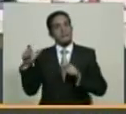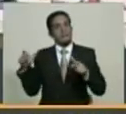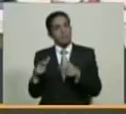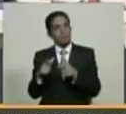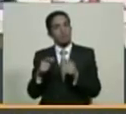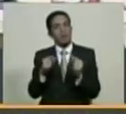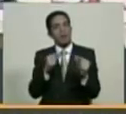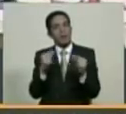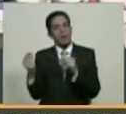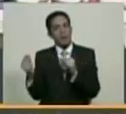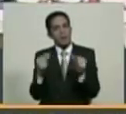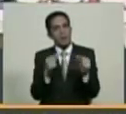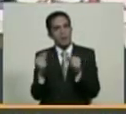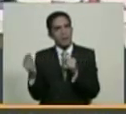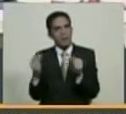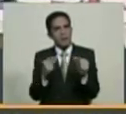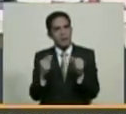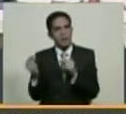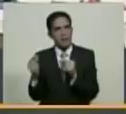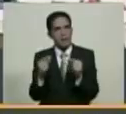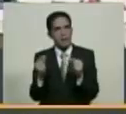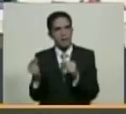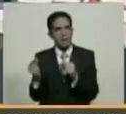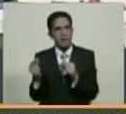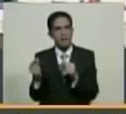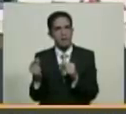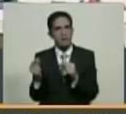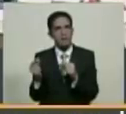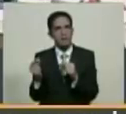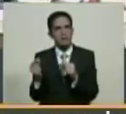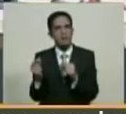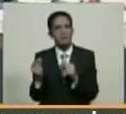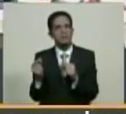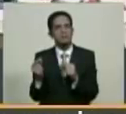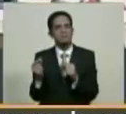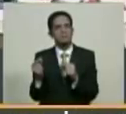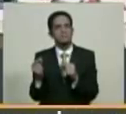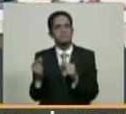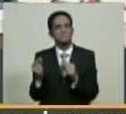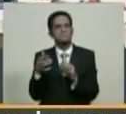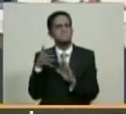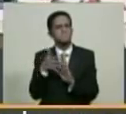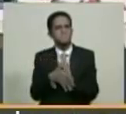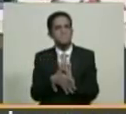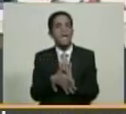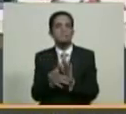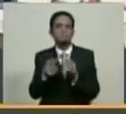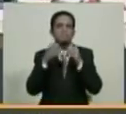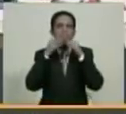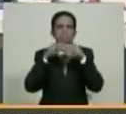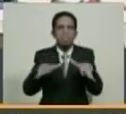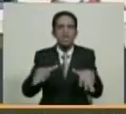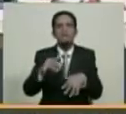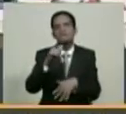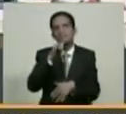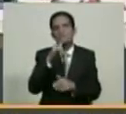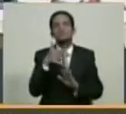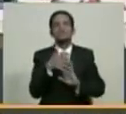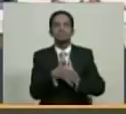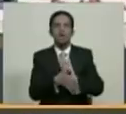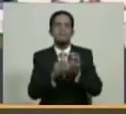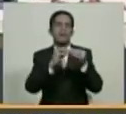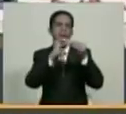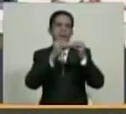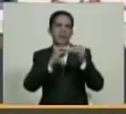sector agroindustrial es compartir información respecto a estas reformas y